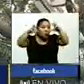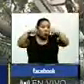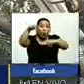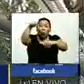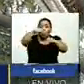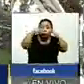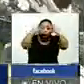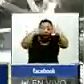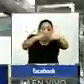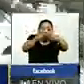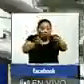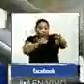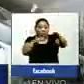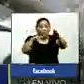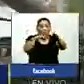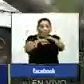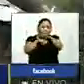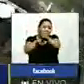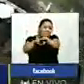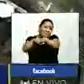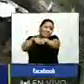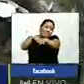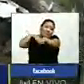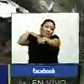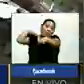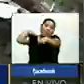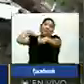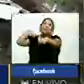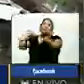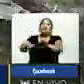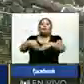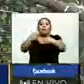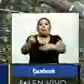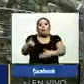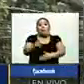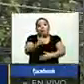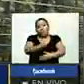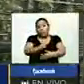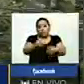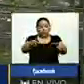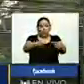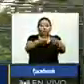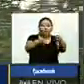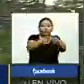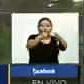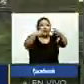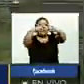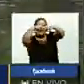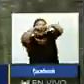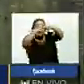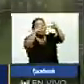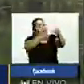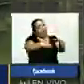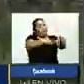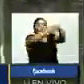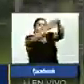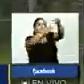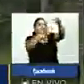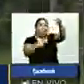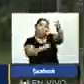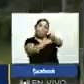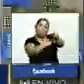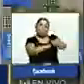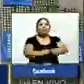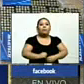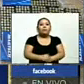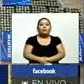madrugada, provocó un fuerte congestionamiento en toda la zona, mientras empleados de una compañía de electricidad reparaban el poste